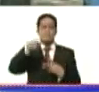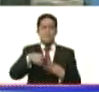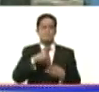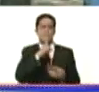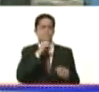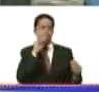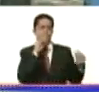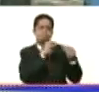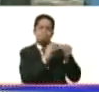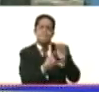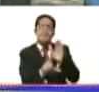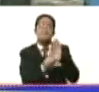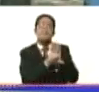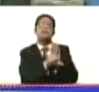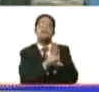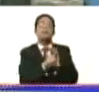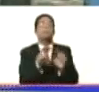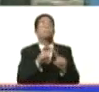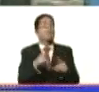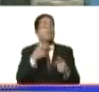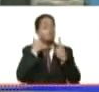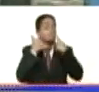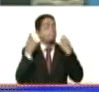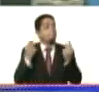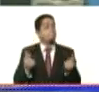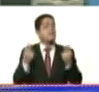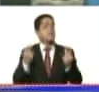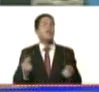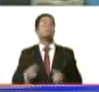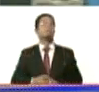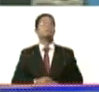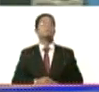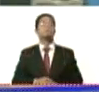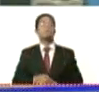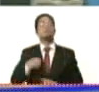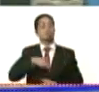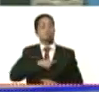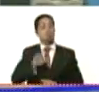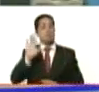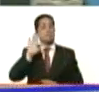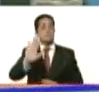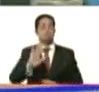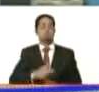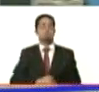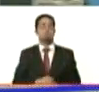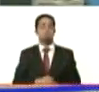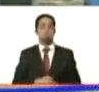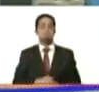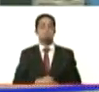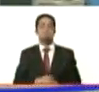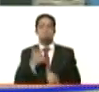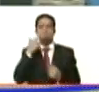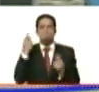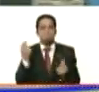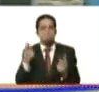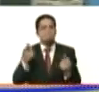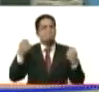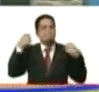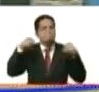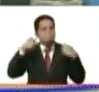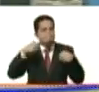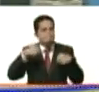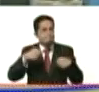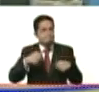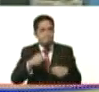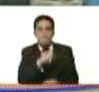del deber, máxima movilización. Así hemos hecho. Ejercer la soberanía, ejercer